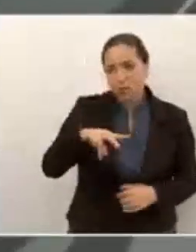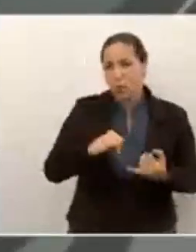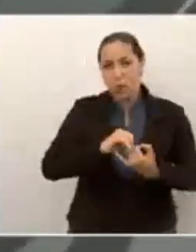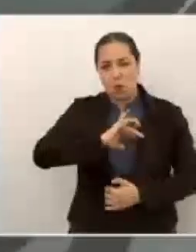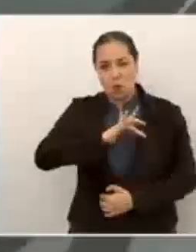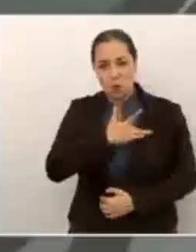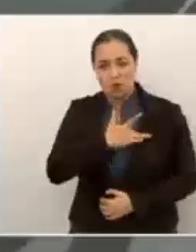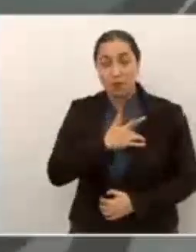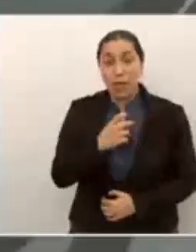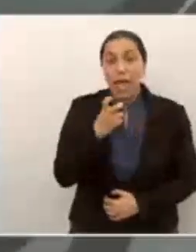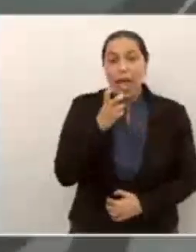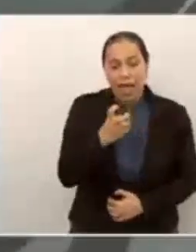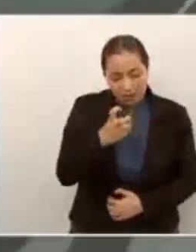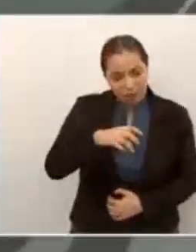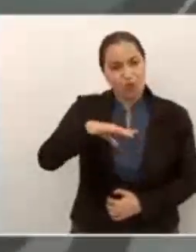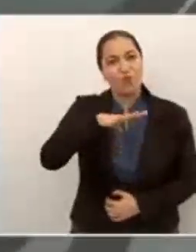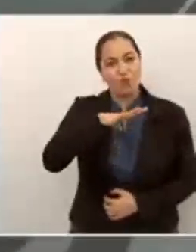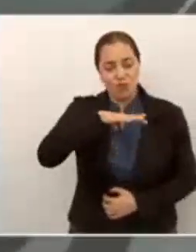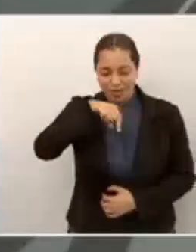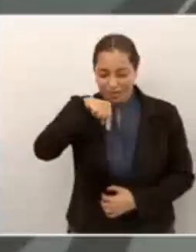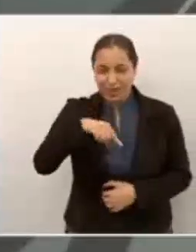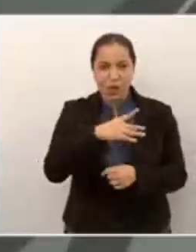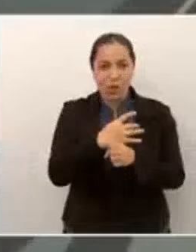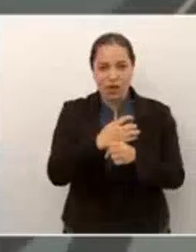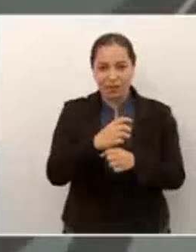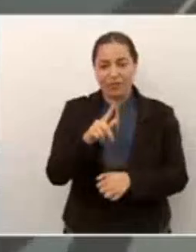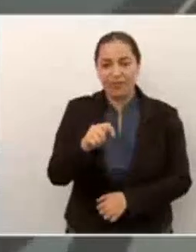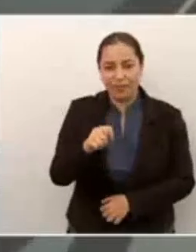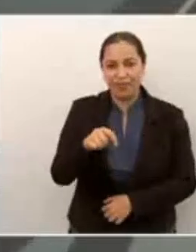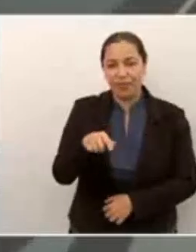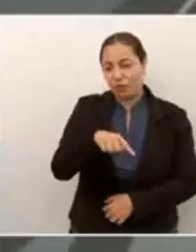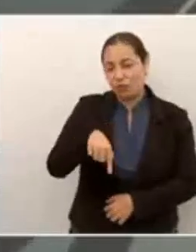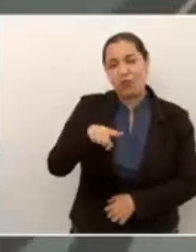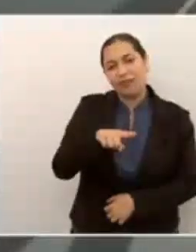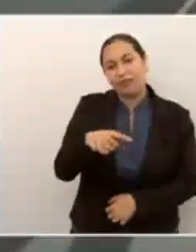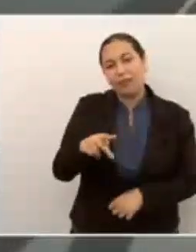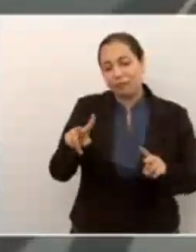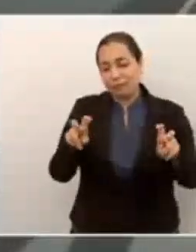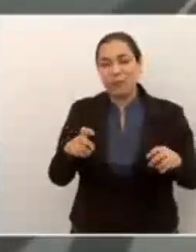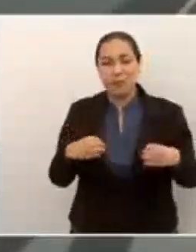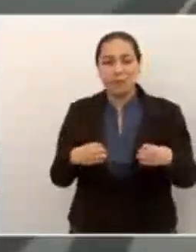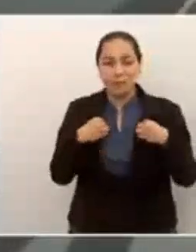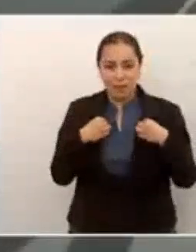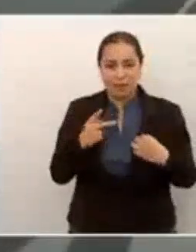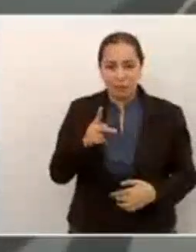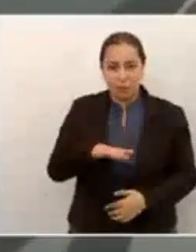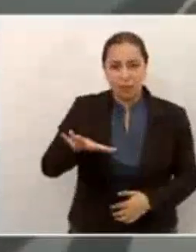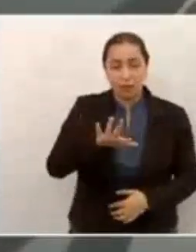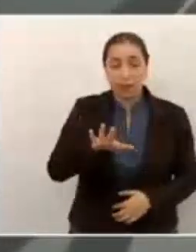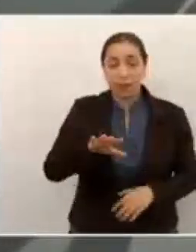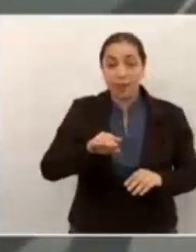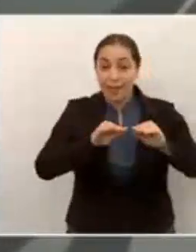que tenemos en la Cuarta Transformación de la Vida Pública de México. Que quede claro,